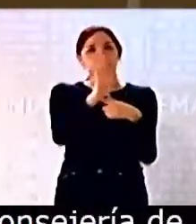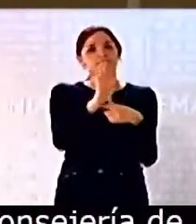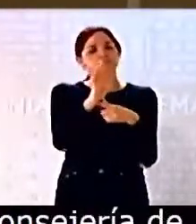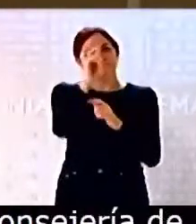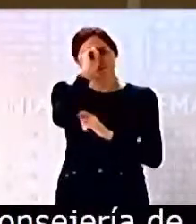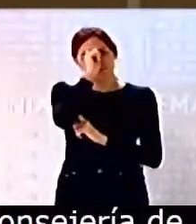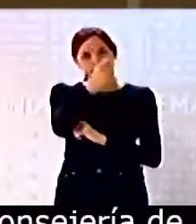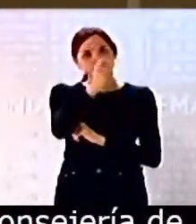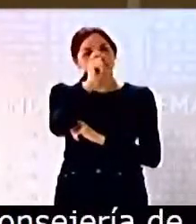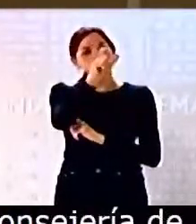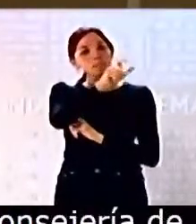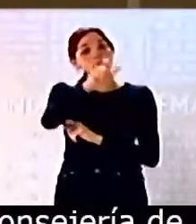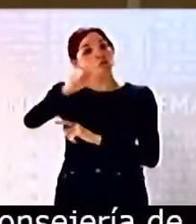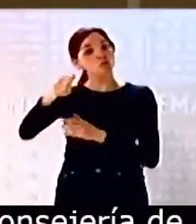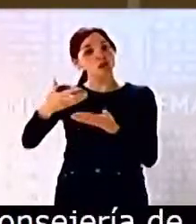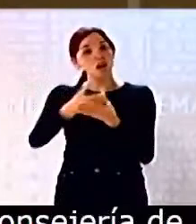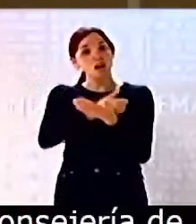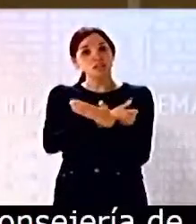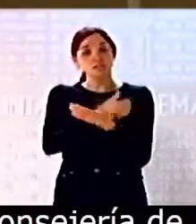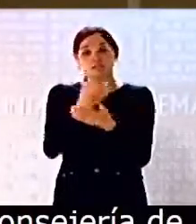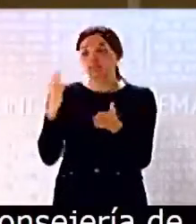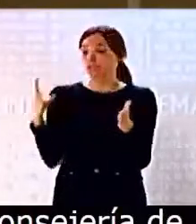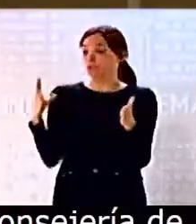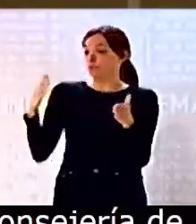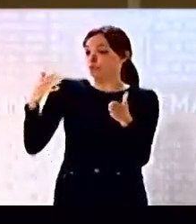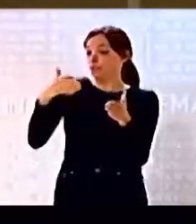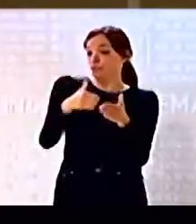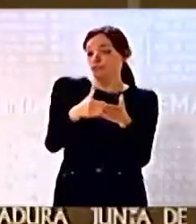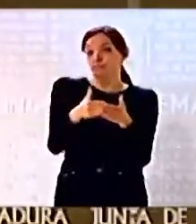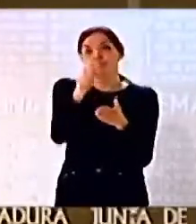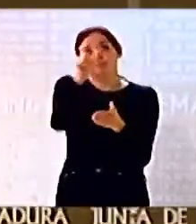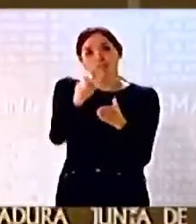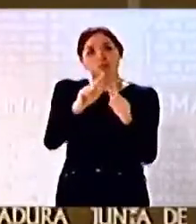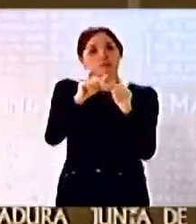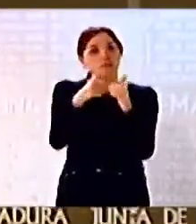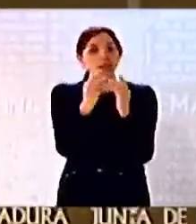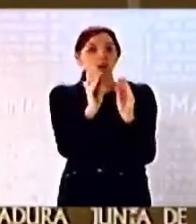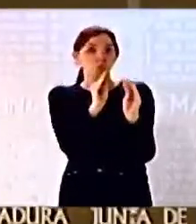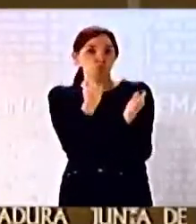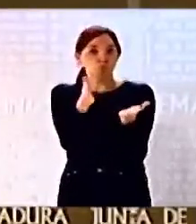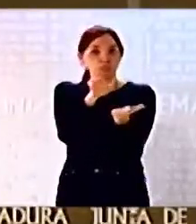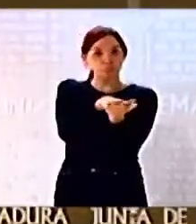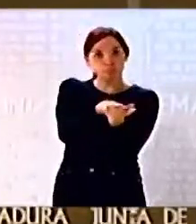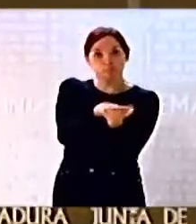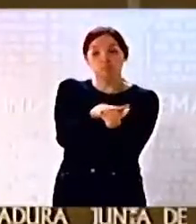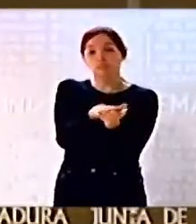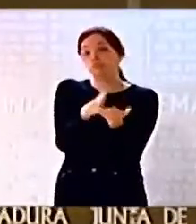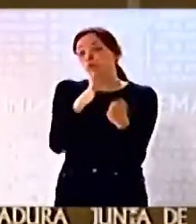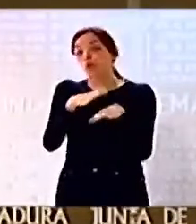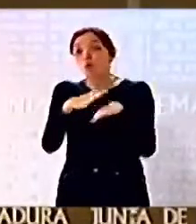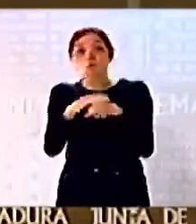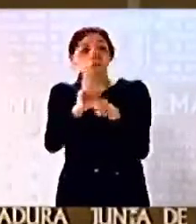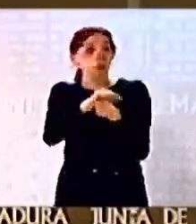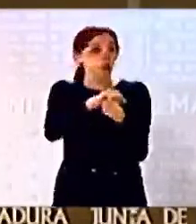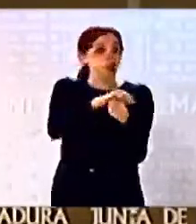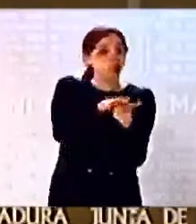aquellas personas que durante este tiempo han perdido un ser querido, sea como consecuencia de la